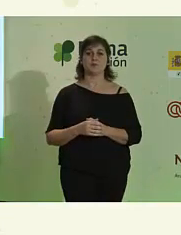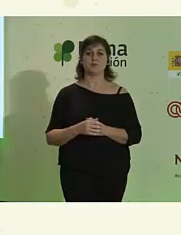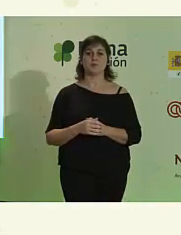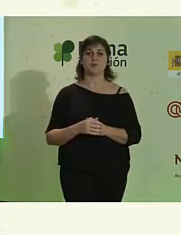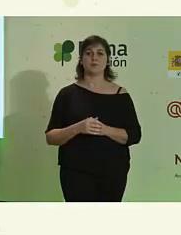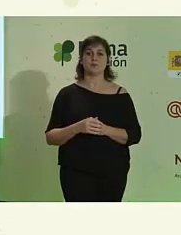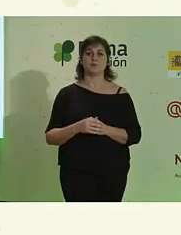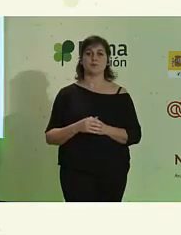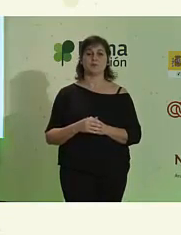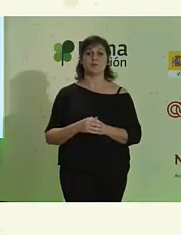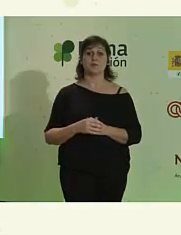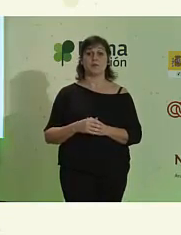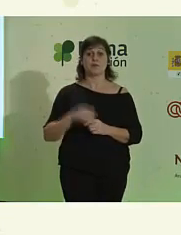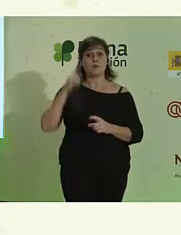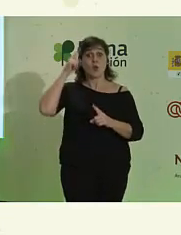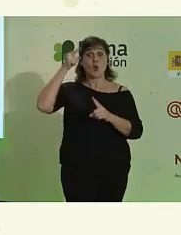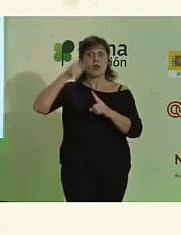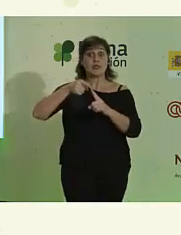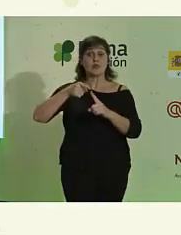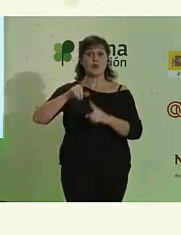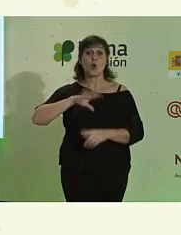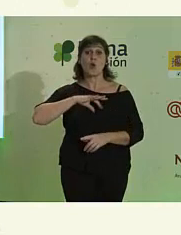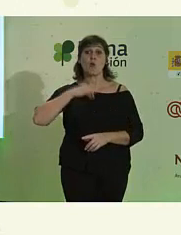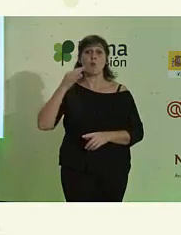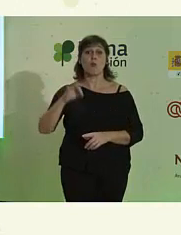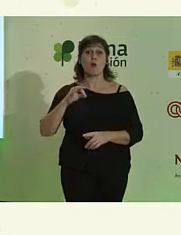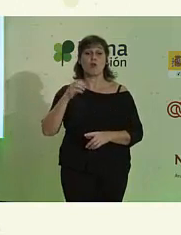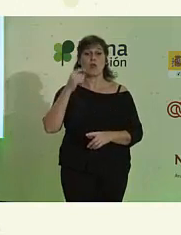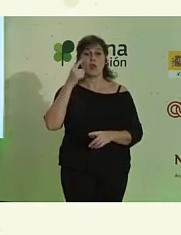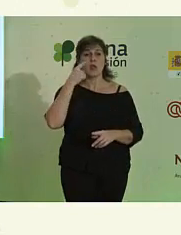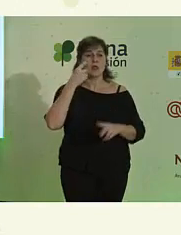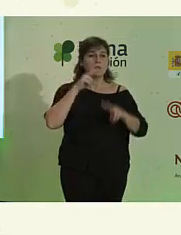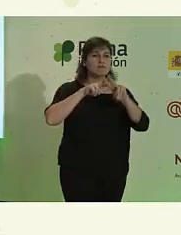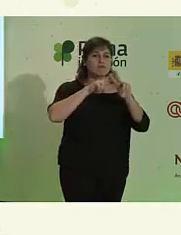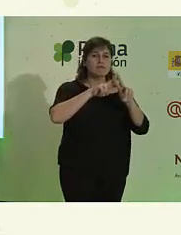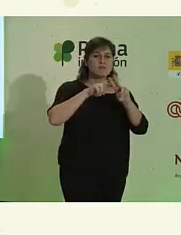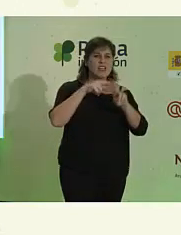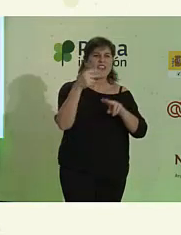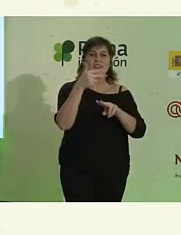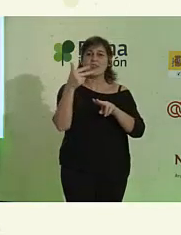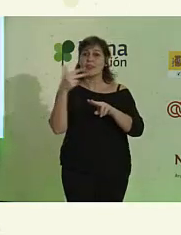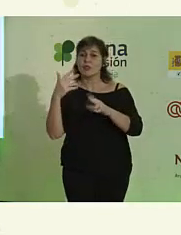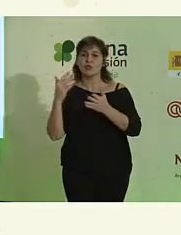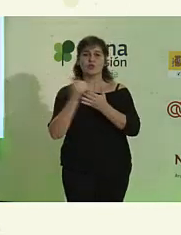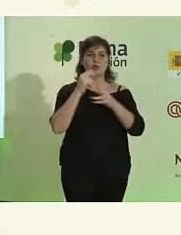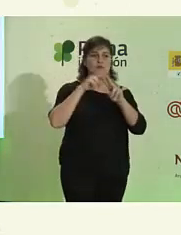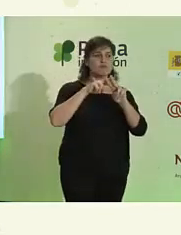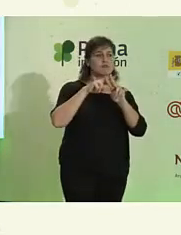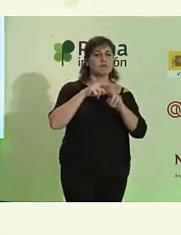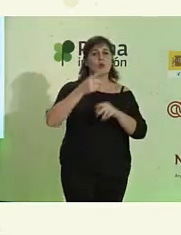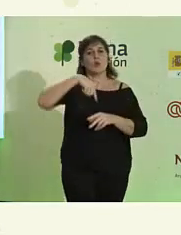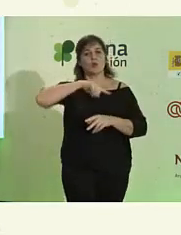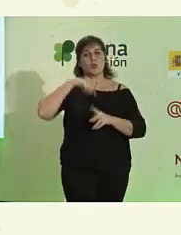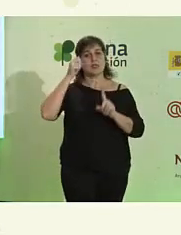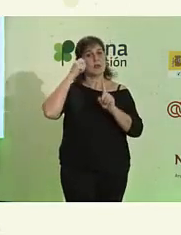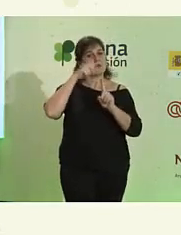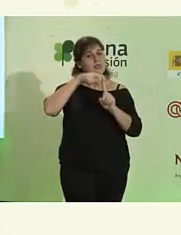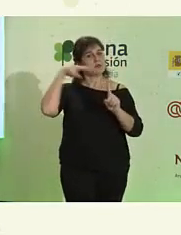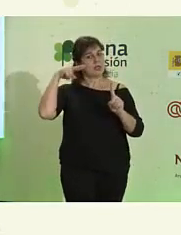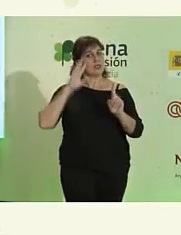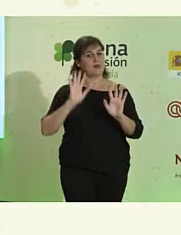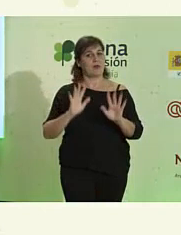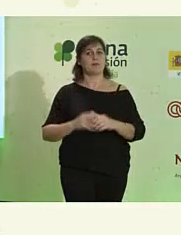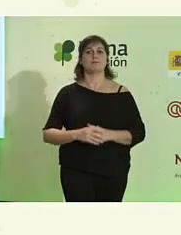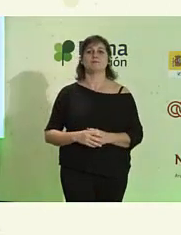es poder hacer una revisión de los derechos en general a partir de nuestra propia perspectiva.